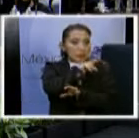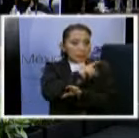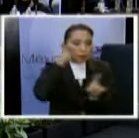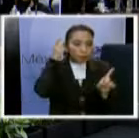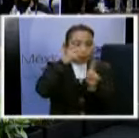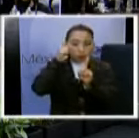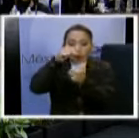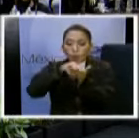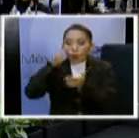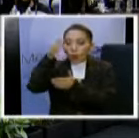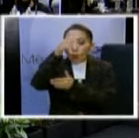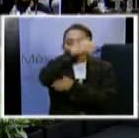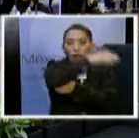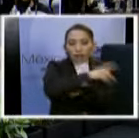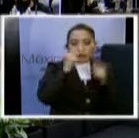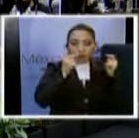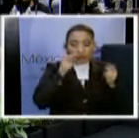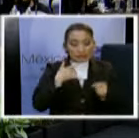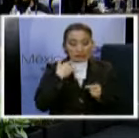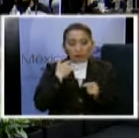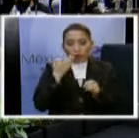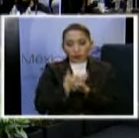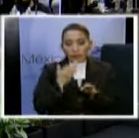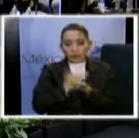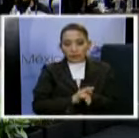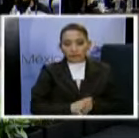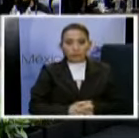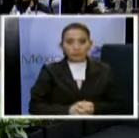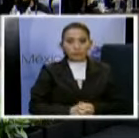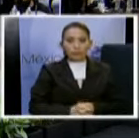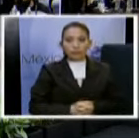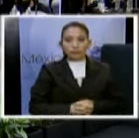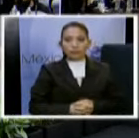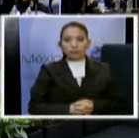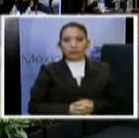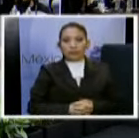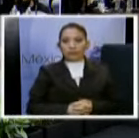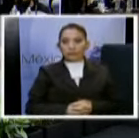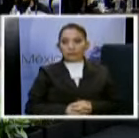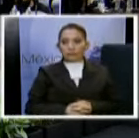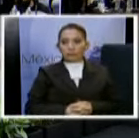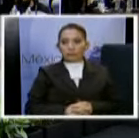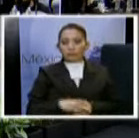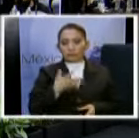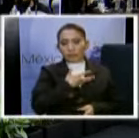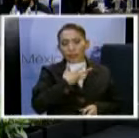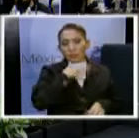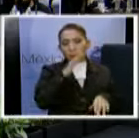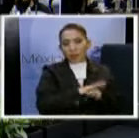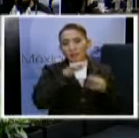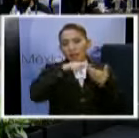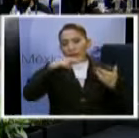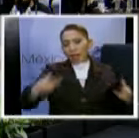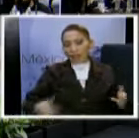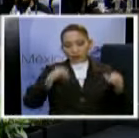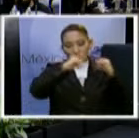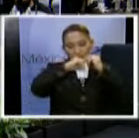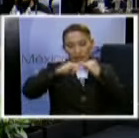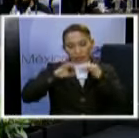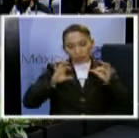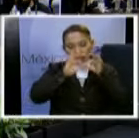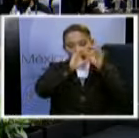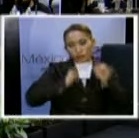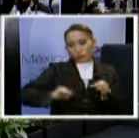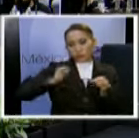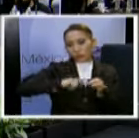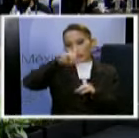destinos culturales y en ese esfuerzo nos encontramos ahora. Tenemos además una relación institucional antigua